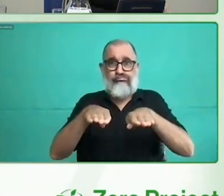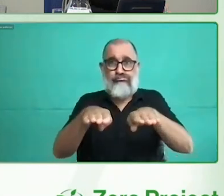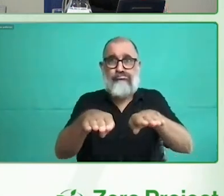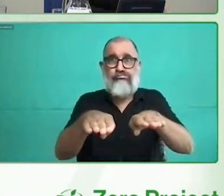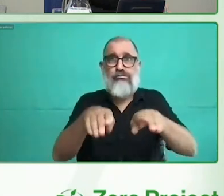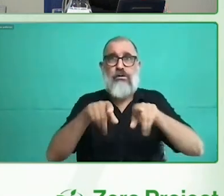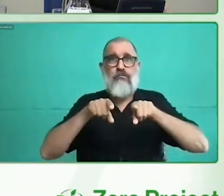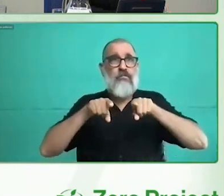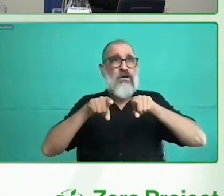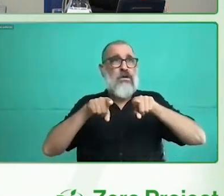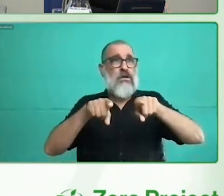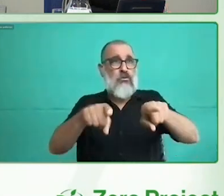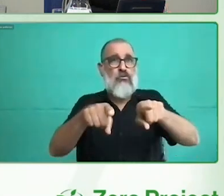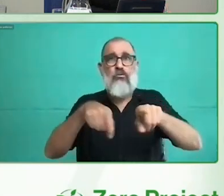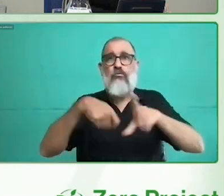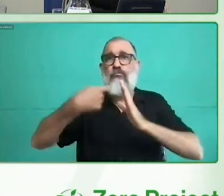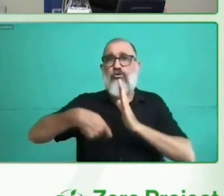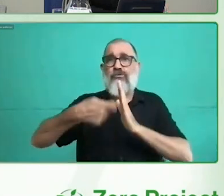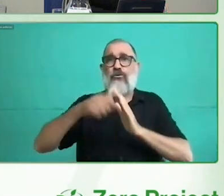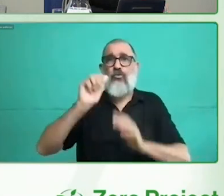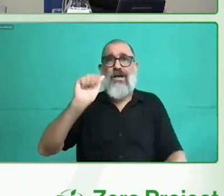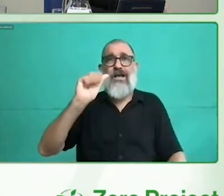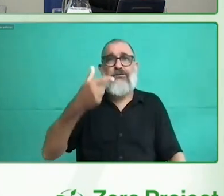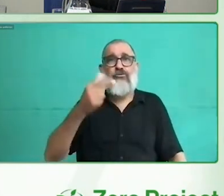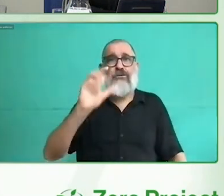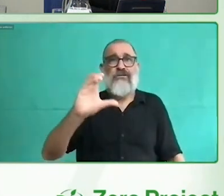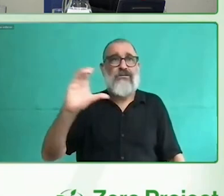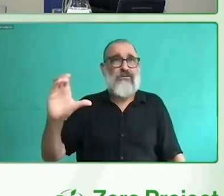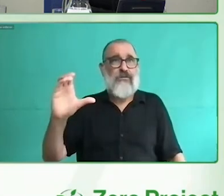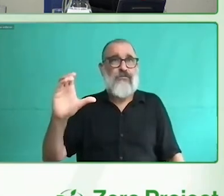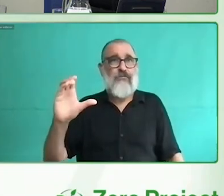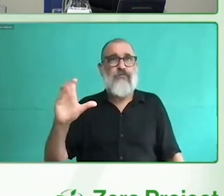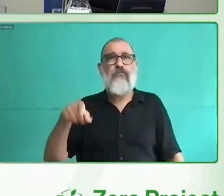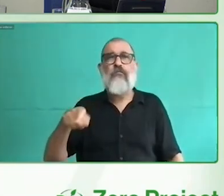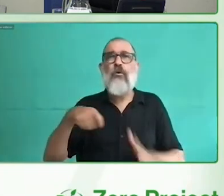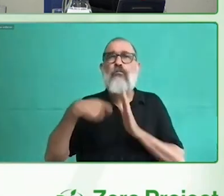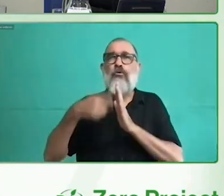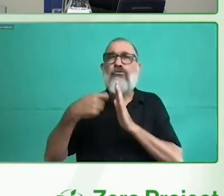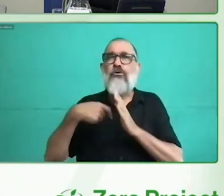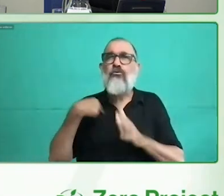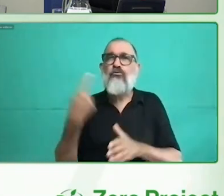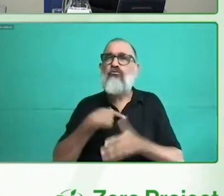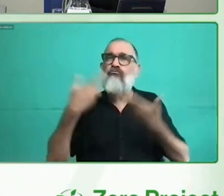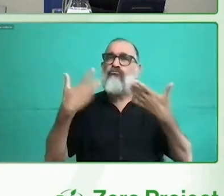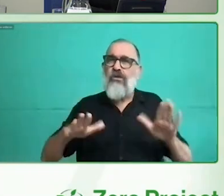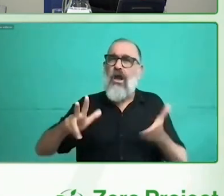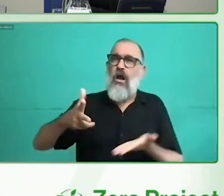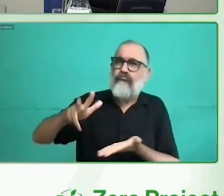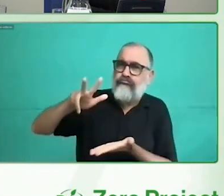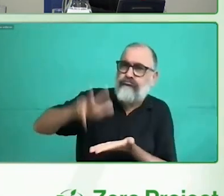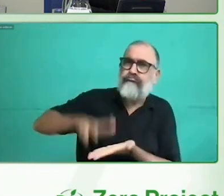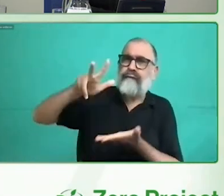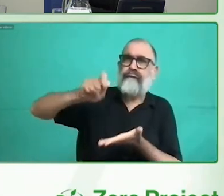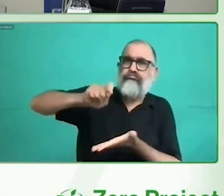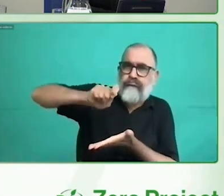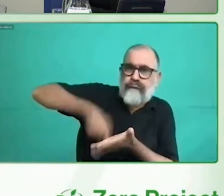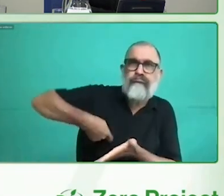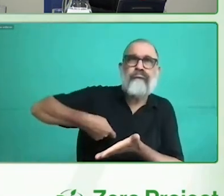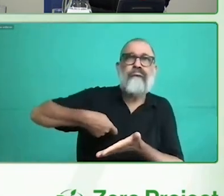apoyar niñas y mujeres de la región, de los países que son beneficiarios de este proyecto, a que